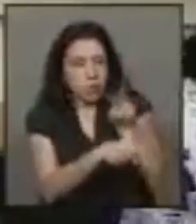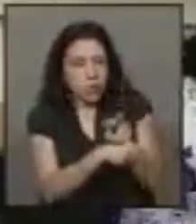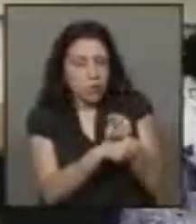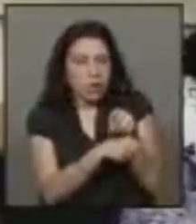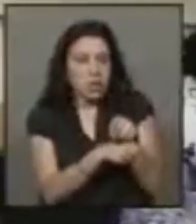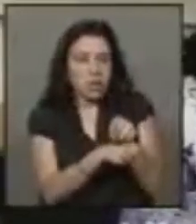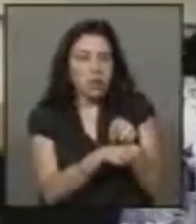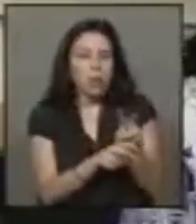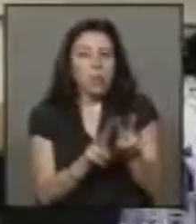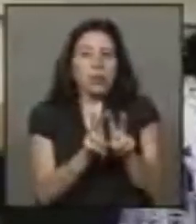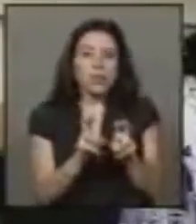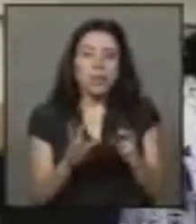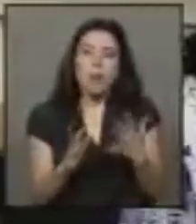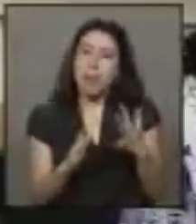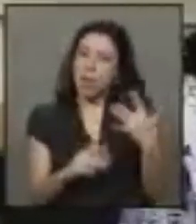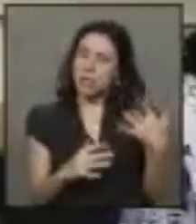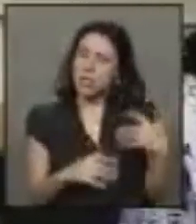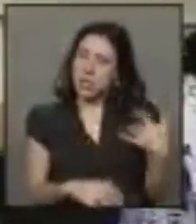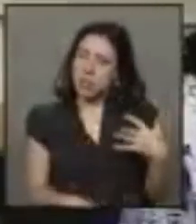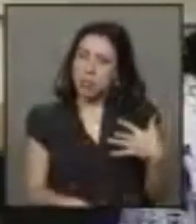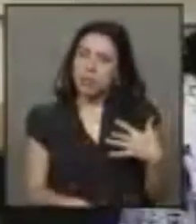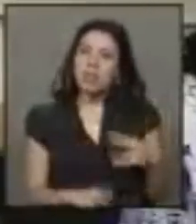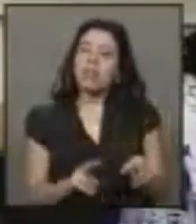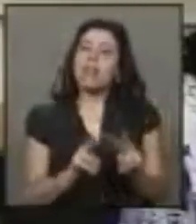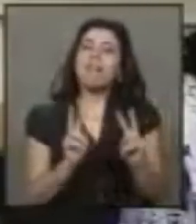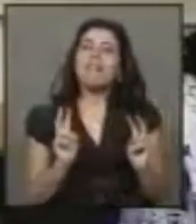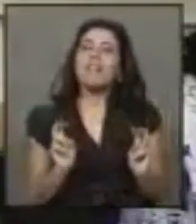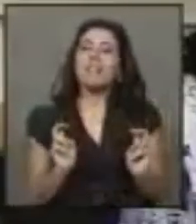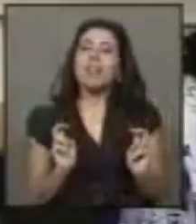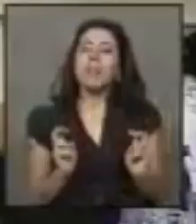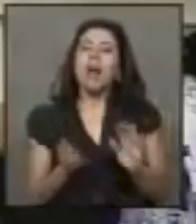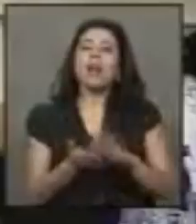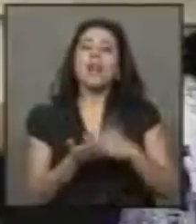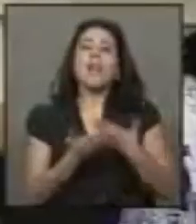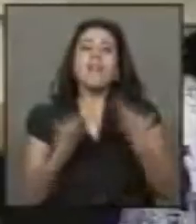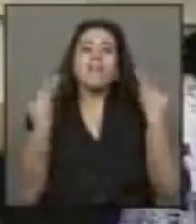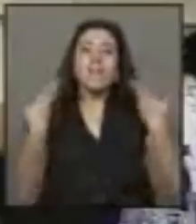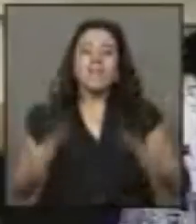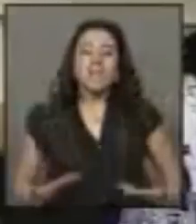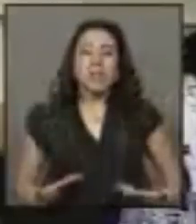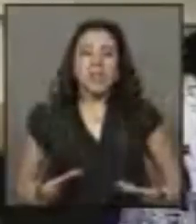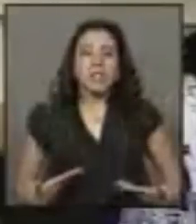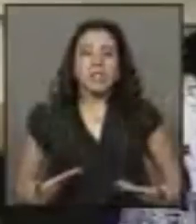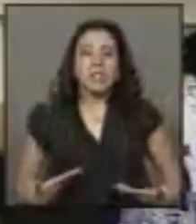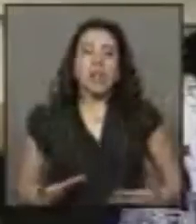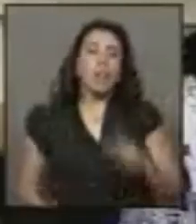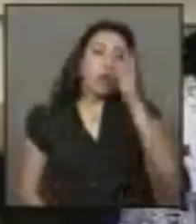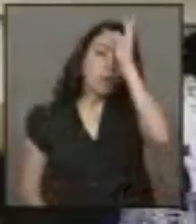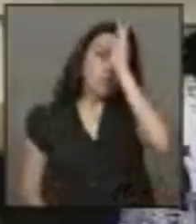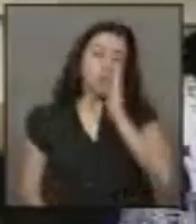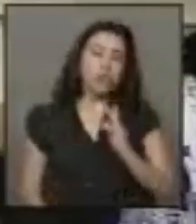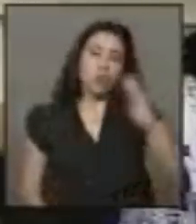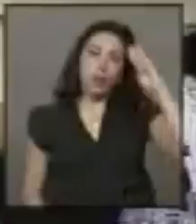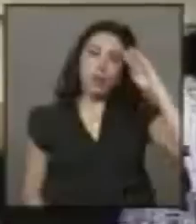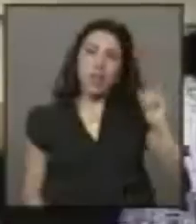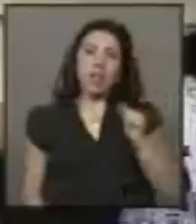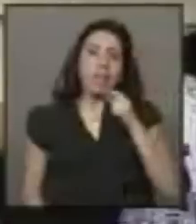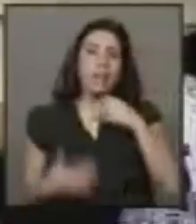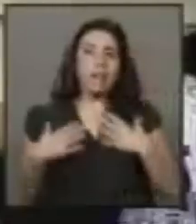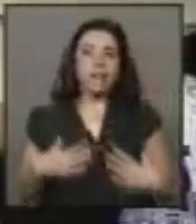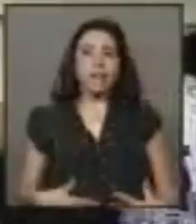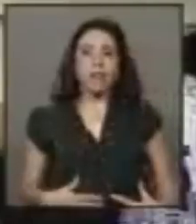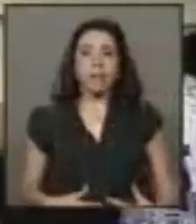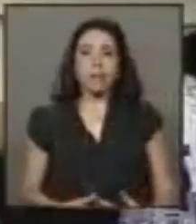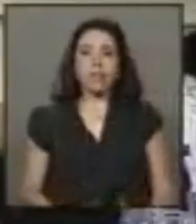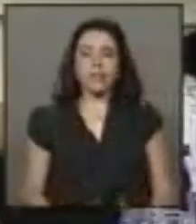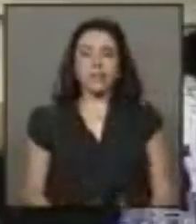fiscalizando una cuestión que es mucho más profunda y que tiene que ver con el bienestar de los propios funcionarios de gendarmería. He